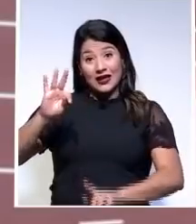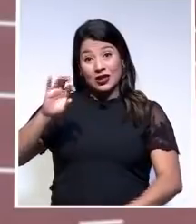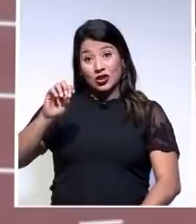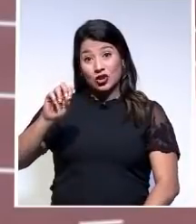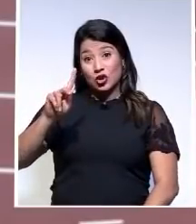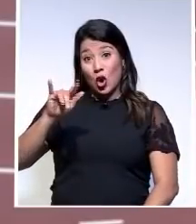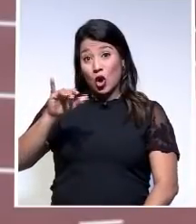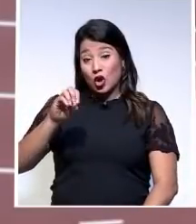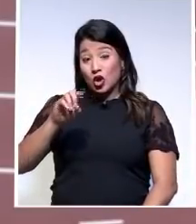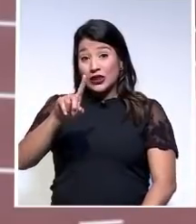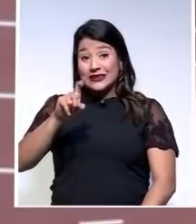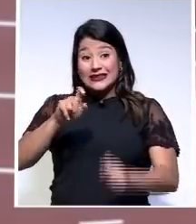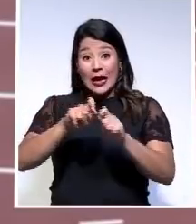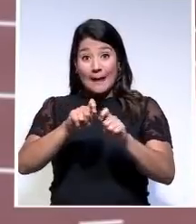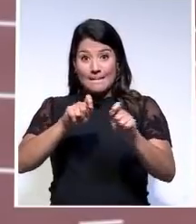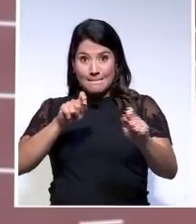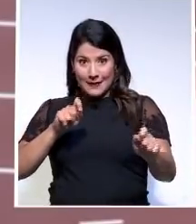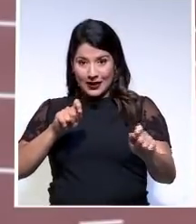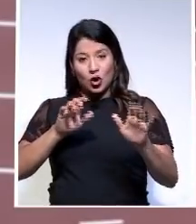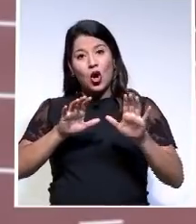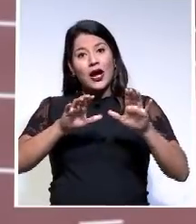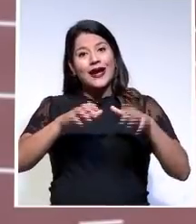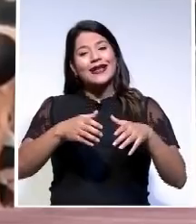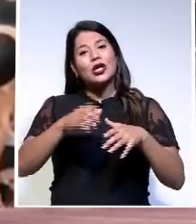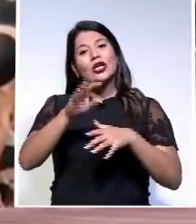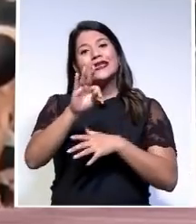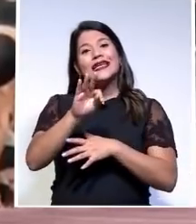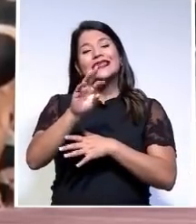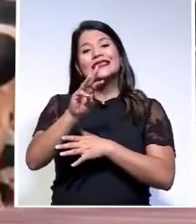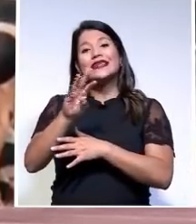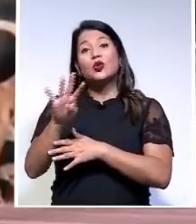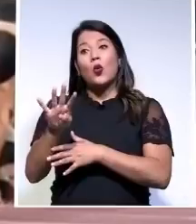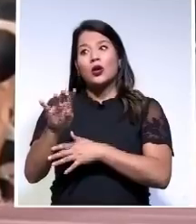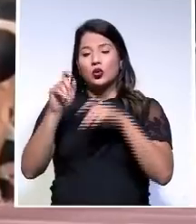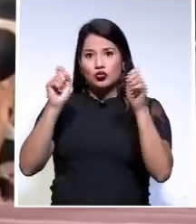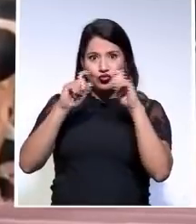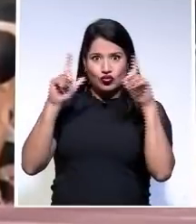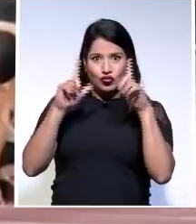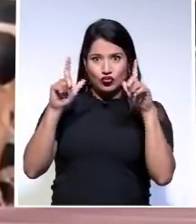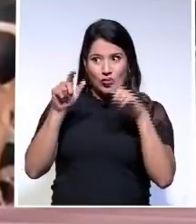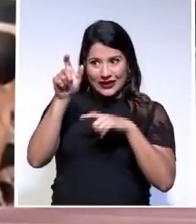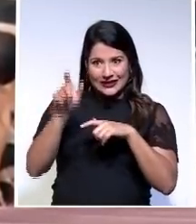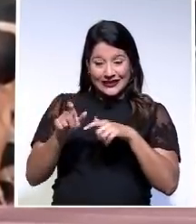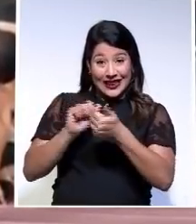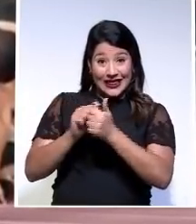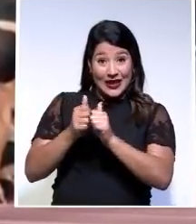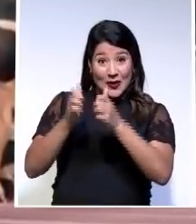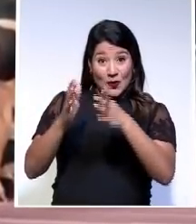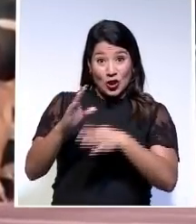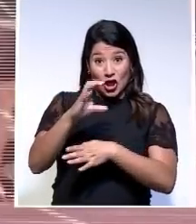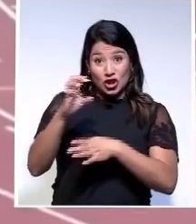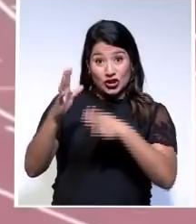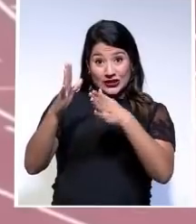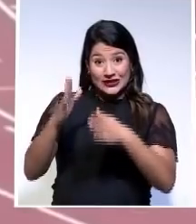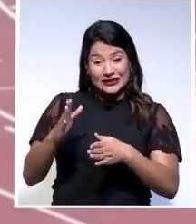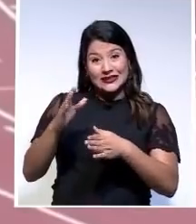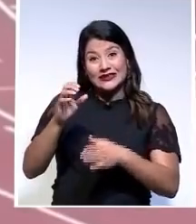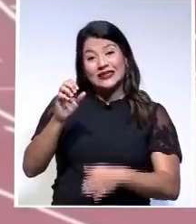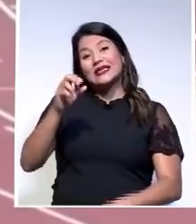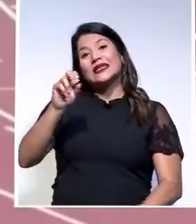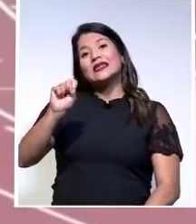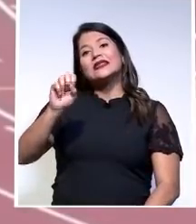en los 100 metros en la categoría T64 el impresionante paraatleta costarricense Sherman